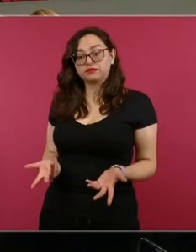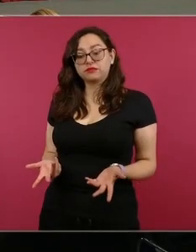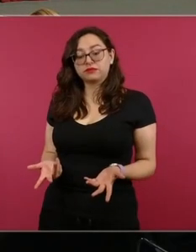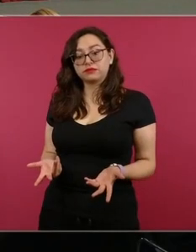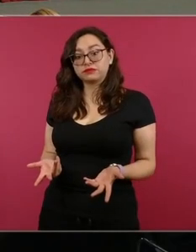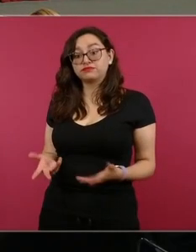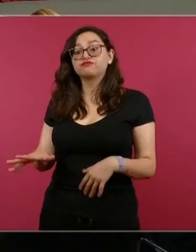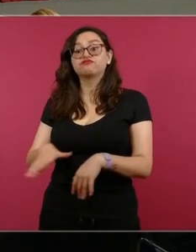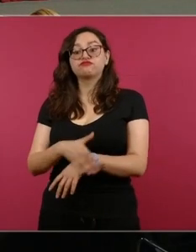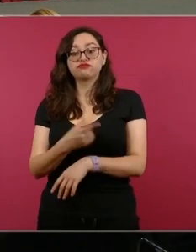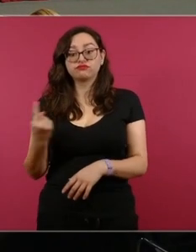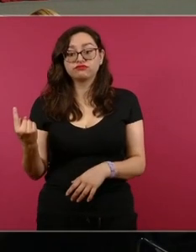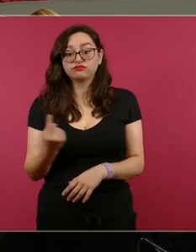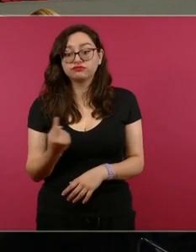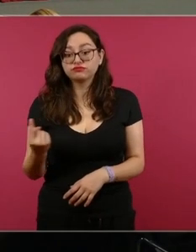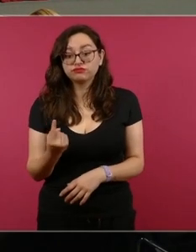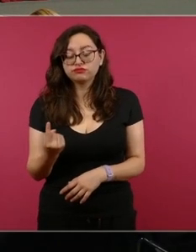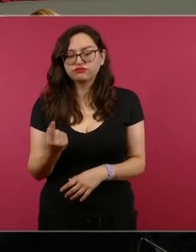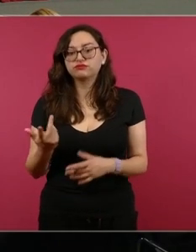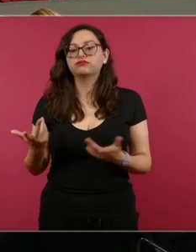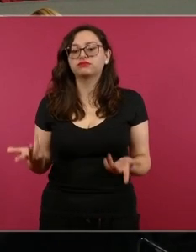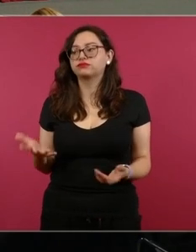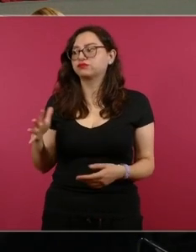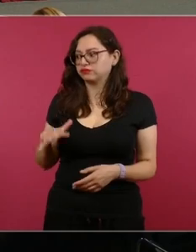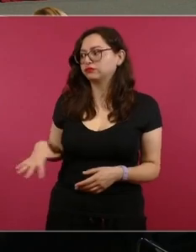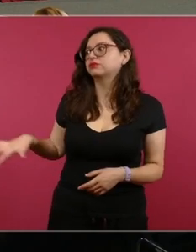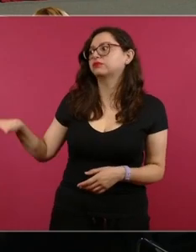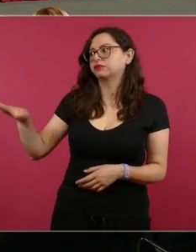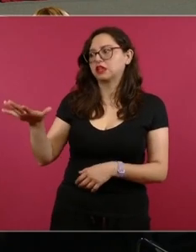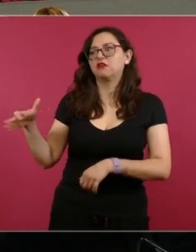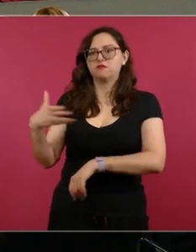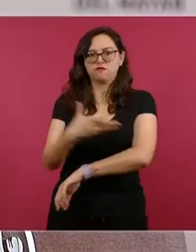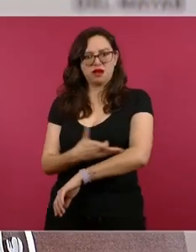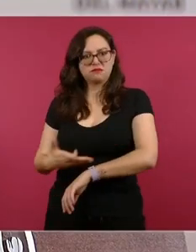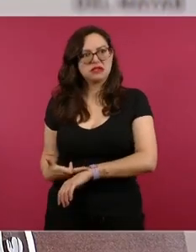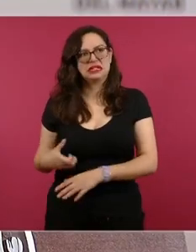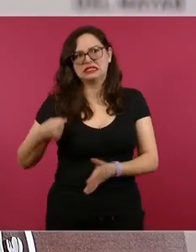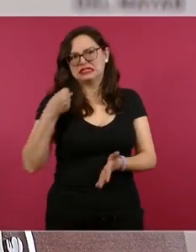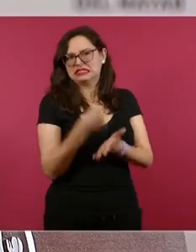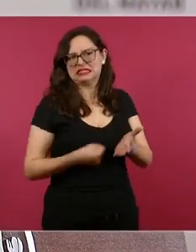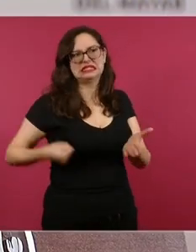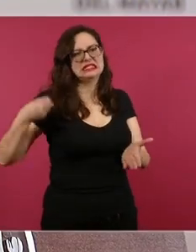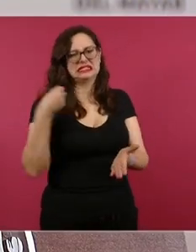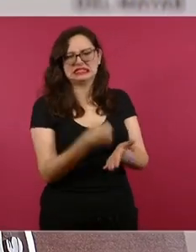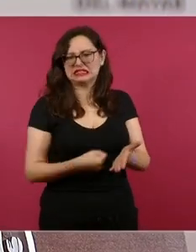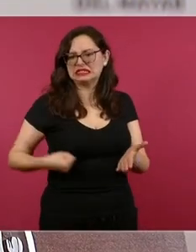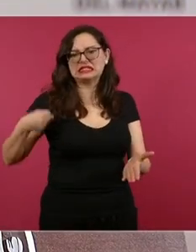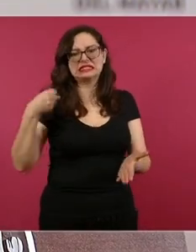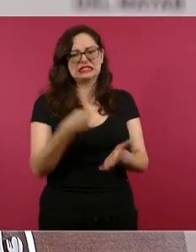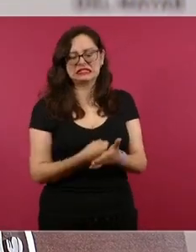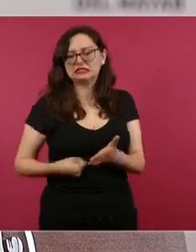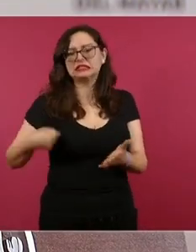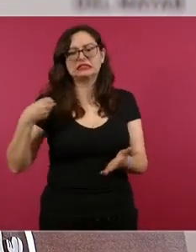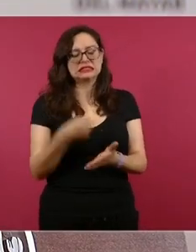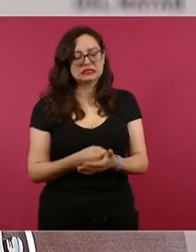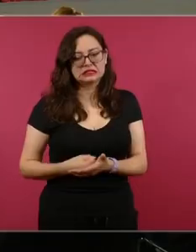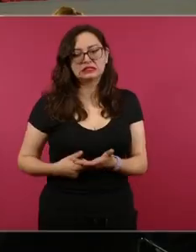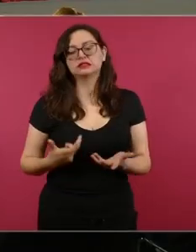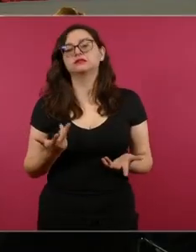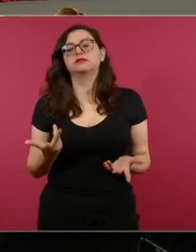que decirlo aquí, de una lucha histórica por parte de las familias de los mineros que demandaban